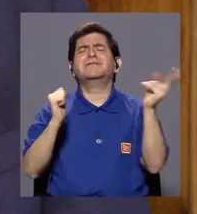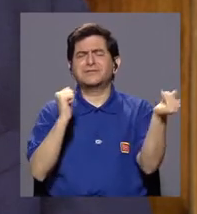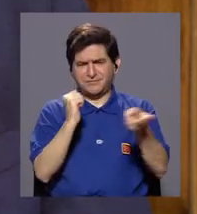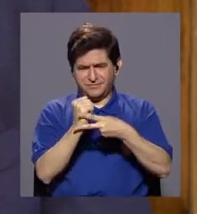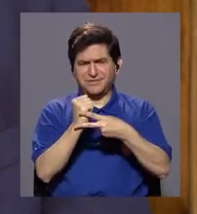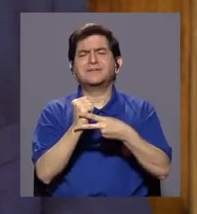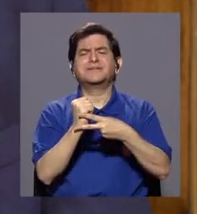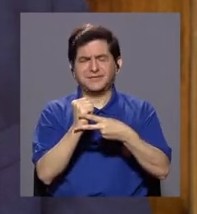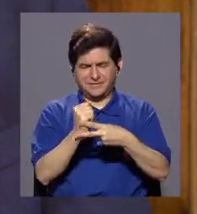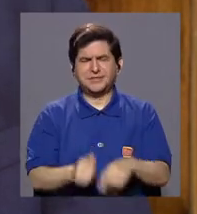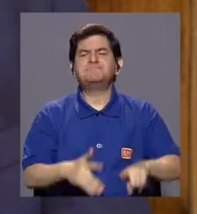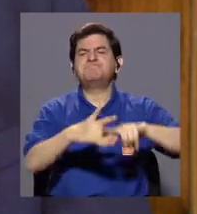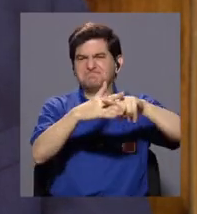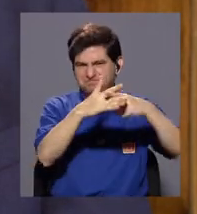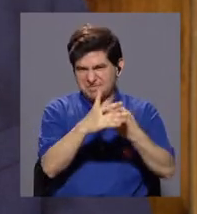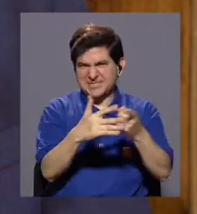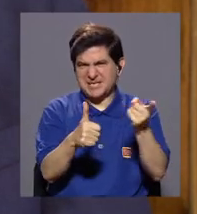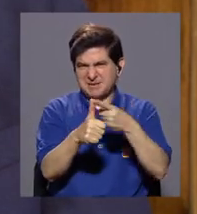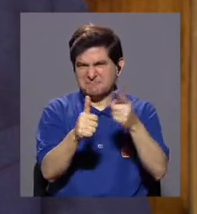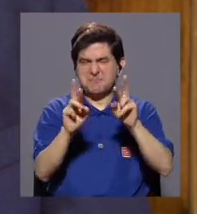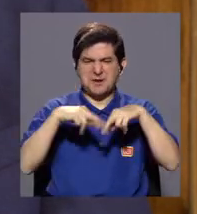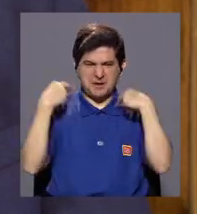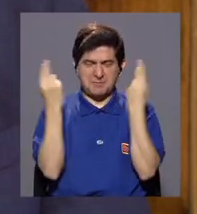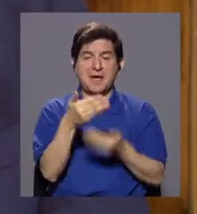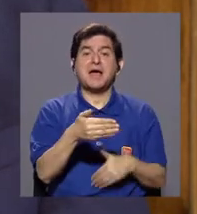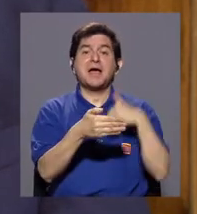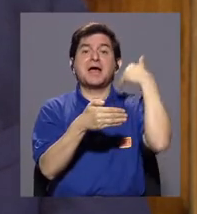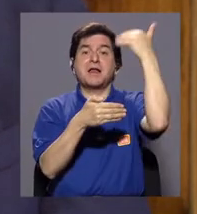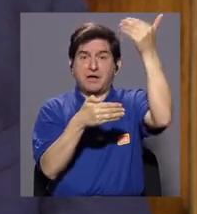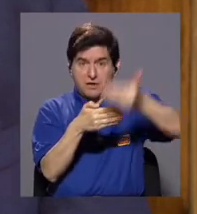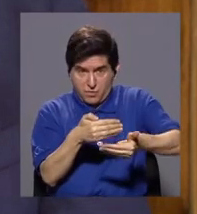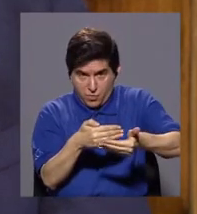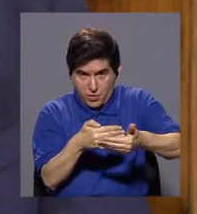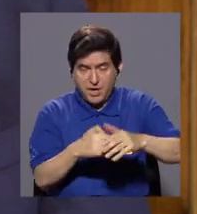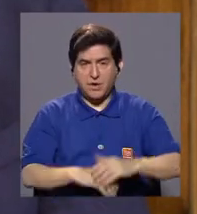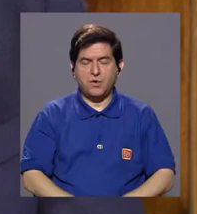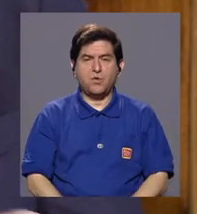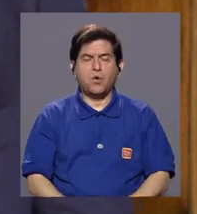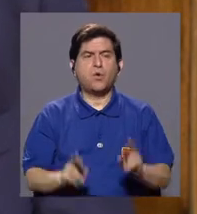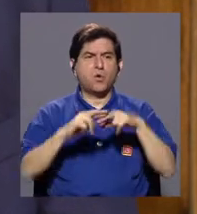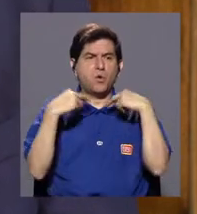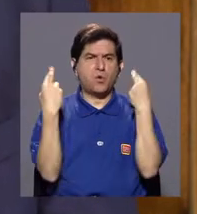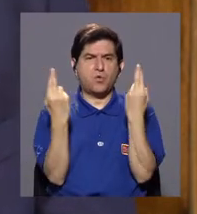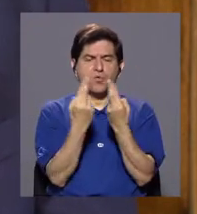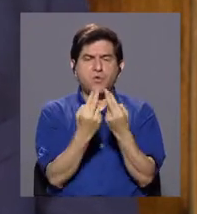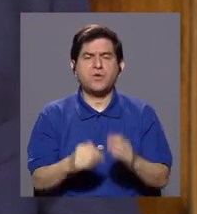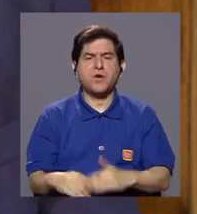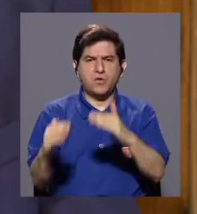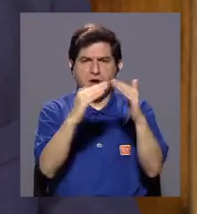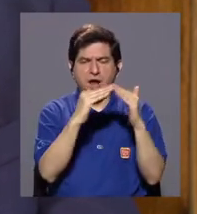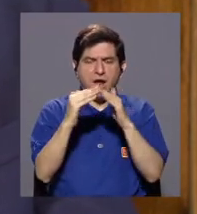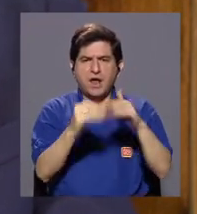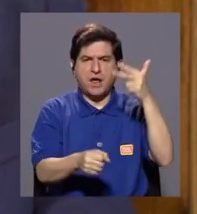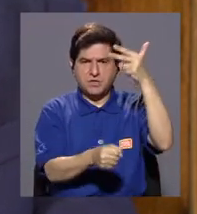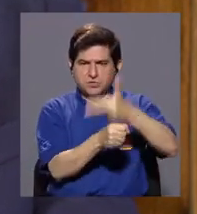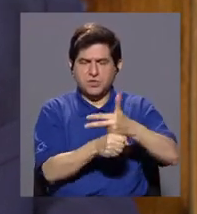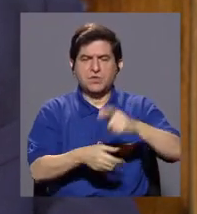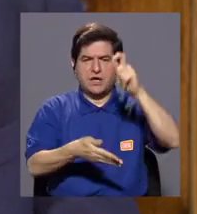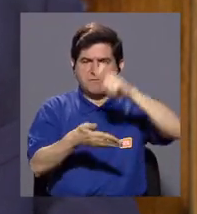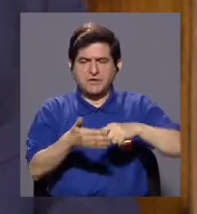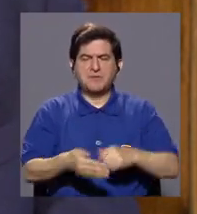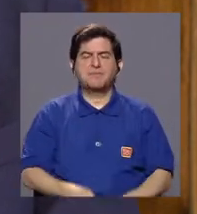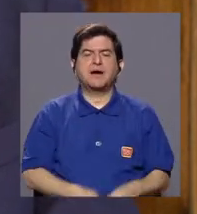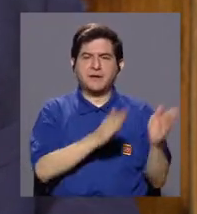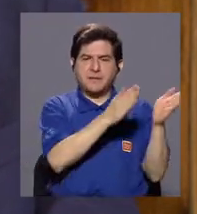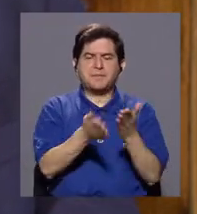veces. Comencemos por la primera reunión después de la reunión de Ciudad de Guatemala, que es donde firmamos